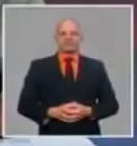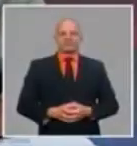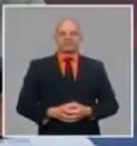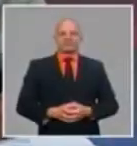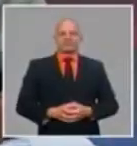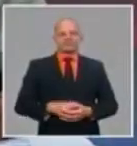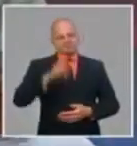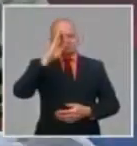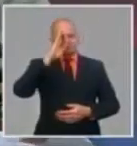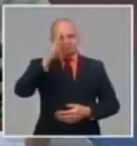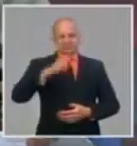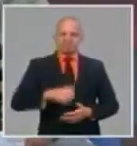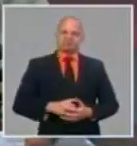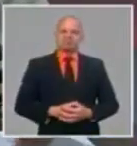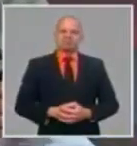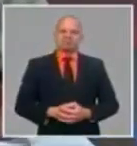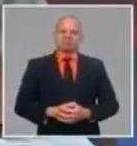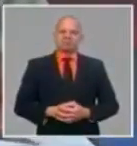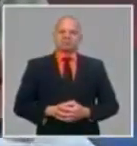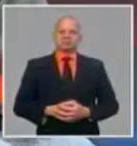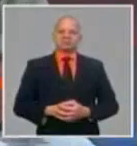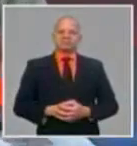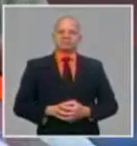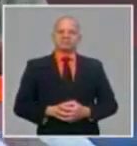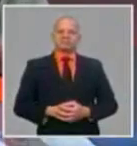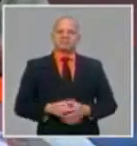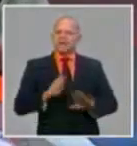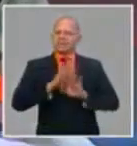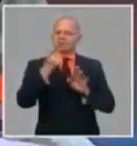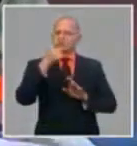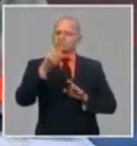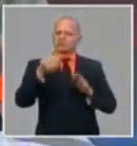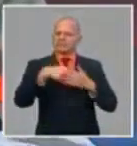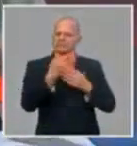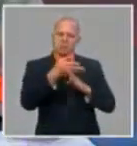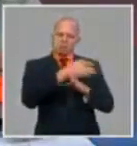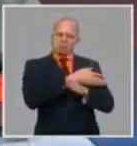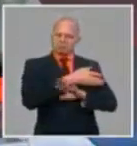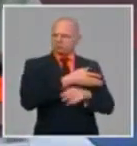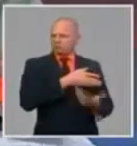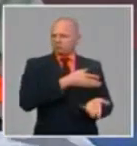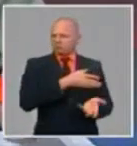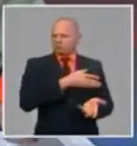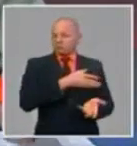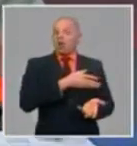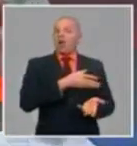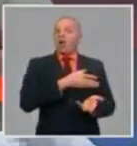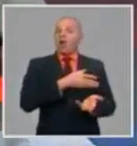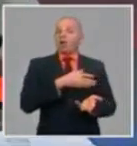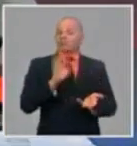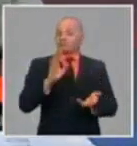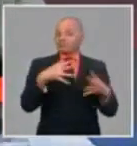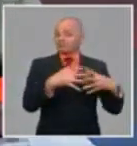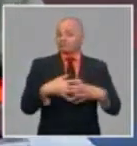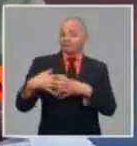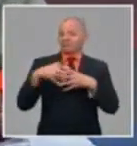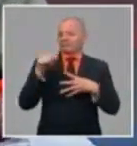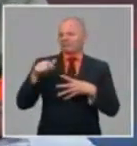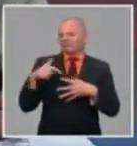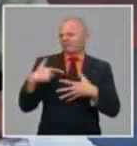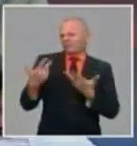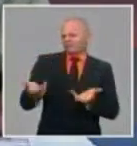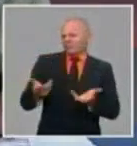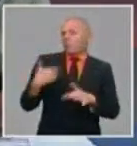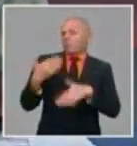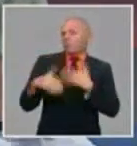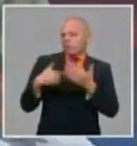Muchas gracias y bienvenidos a La Esquina. Hace 12 días ocurrió algo en los Estados Unidos relacionado con Cuba